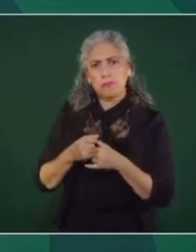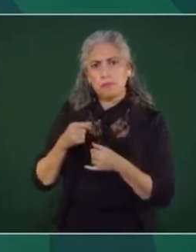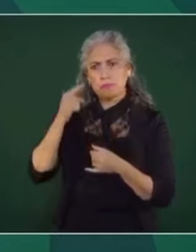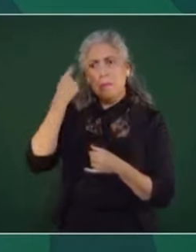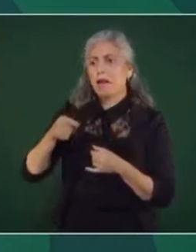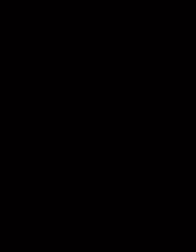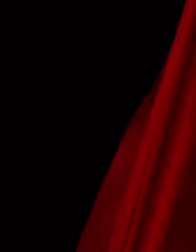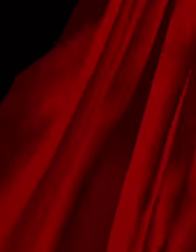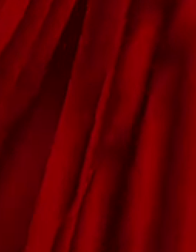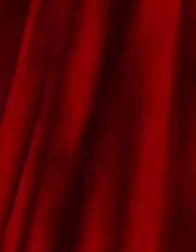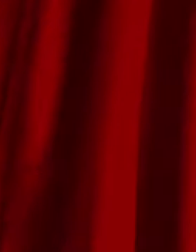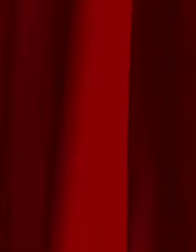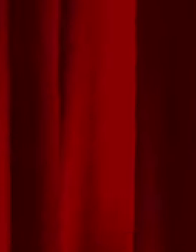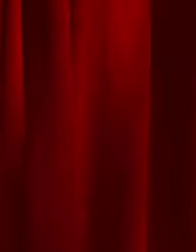para liberarlos